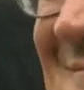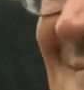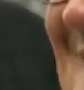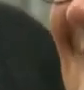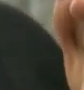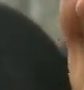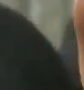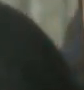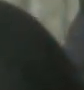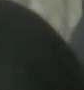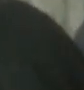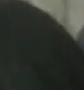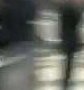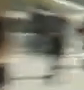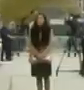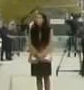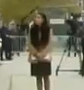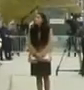padres.